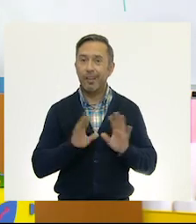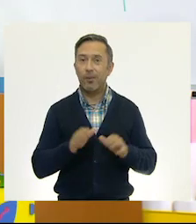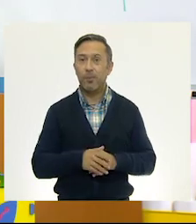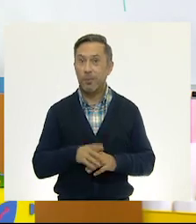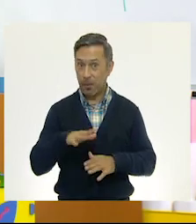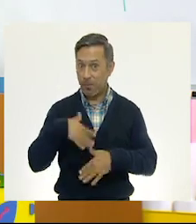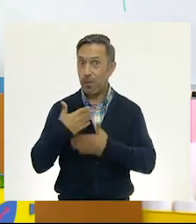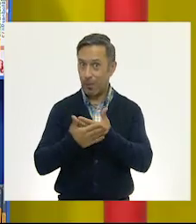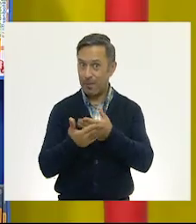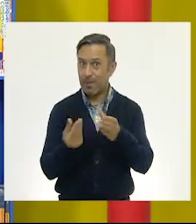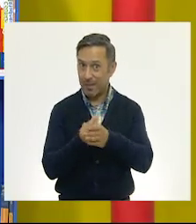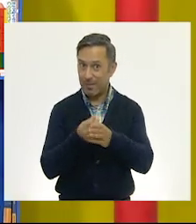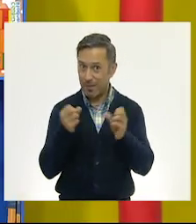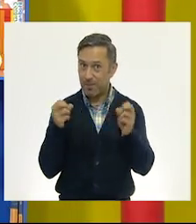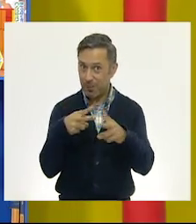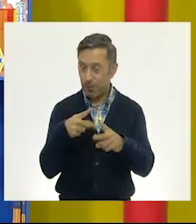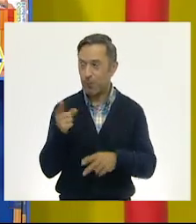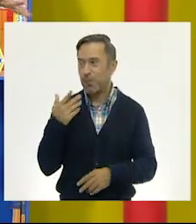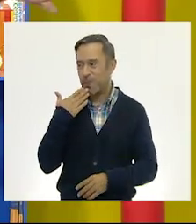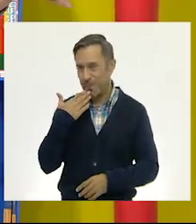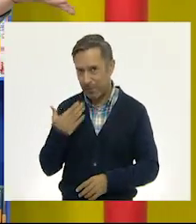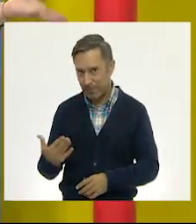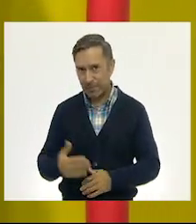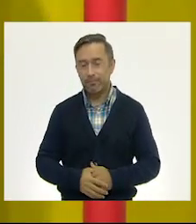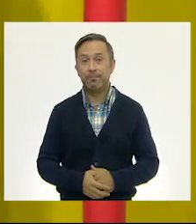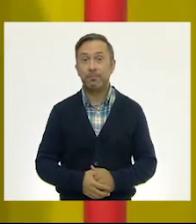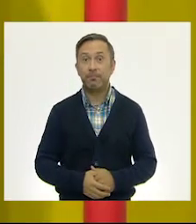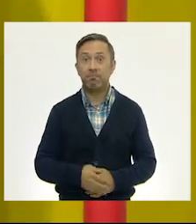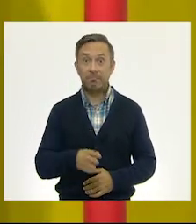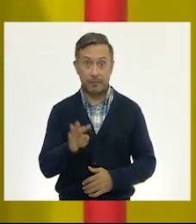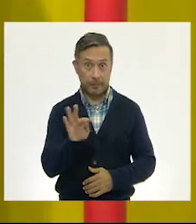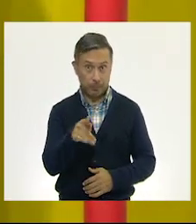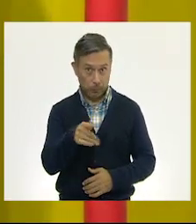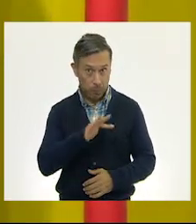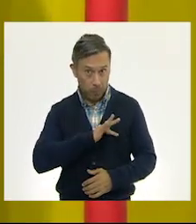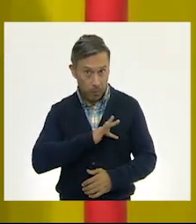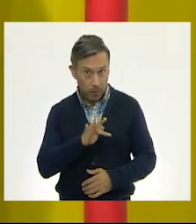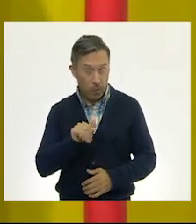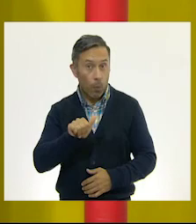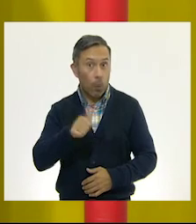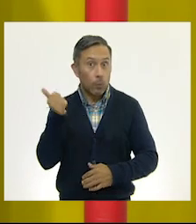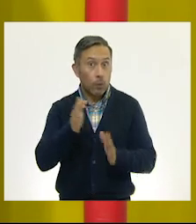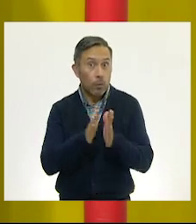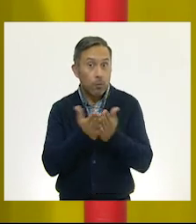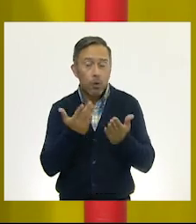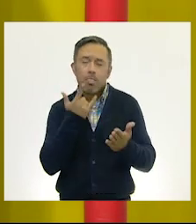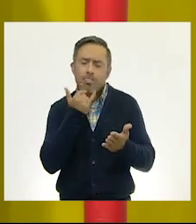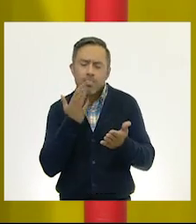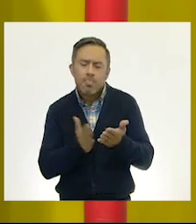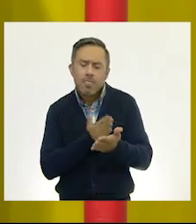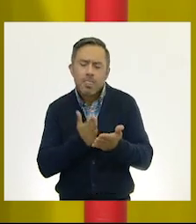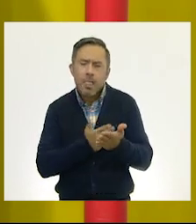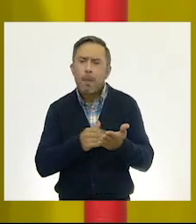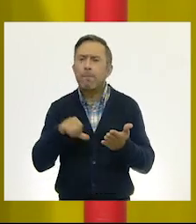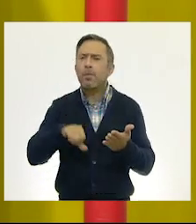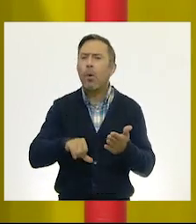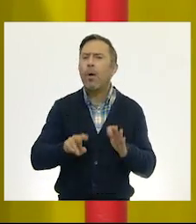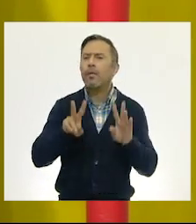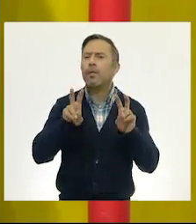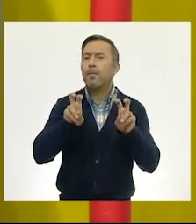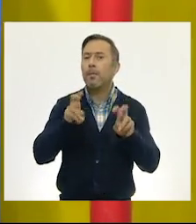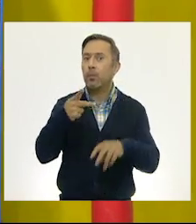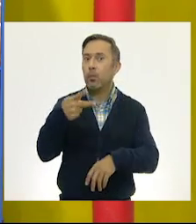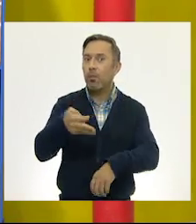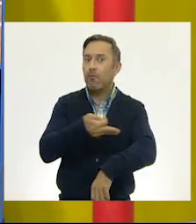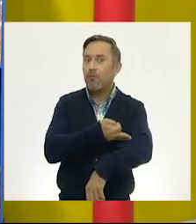la próxima. Para la próxima. Muy bien. Si te es posible, consulta otros libros y comenta el tema de hoy con tu familia. Si